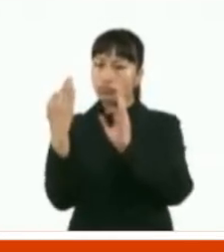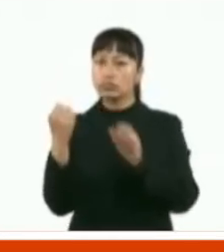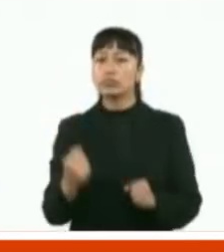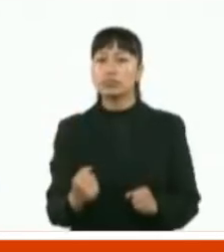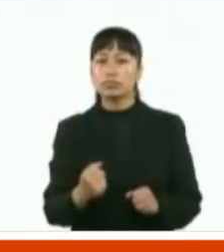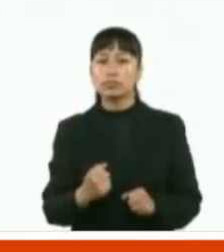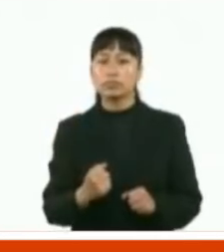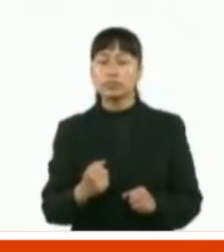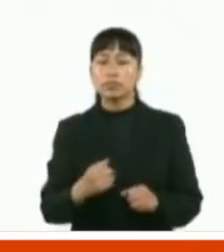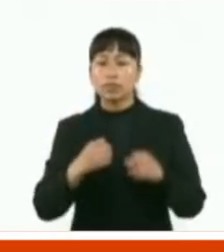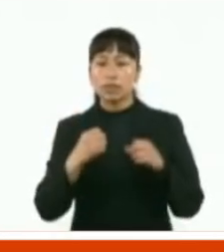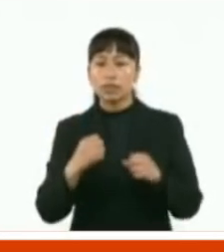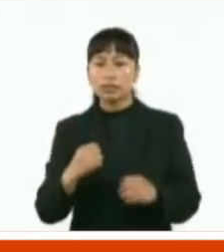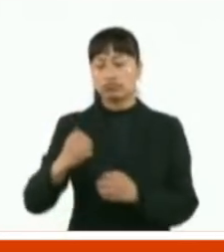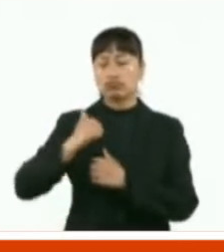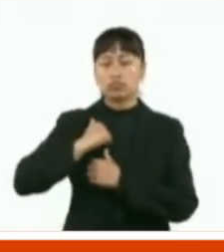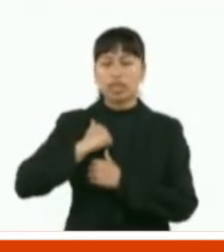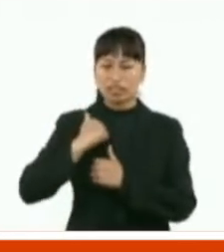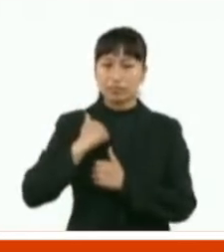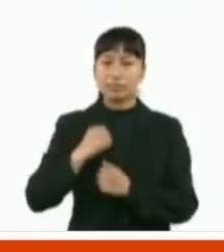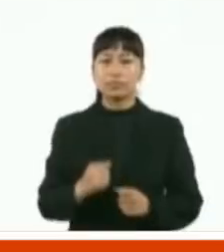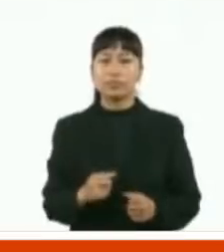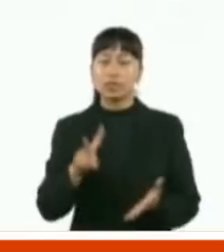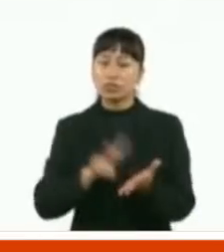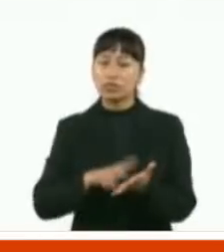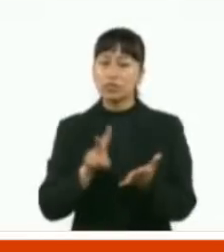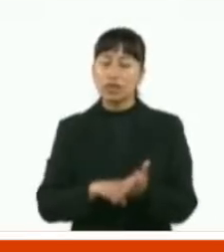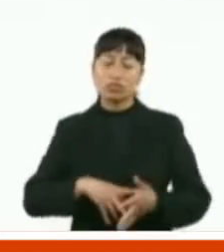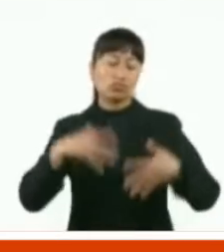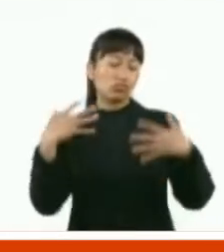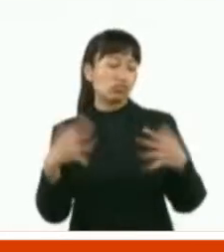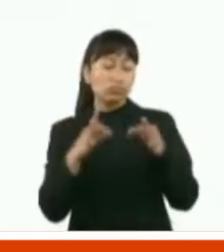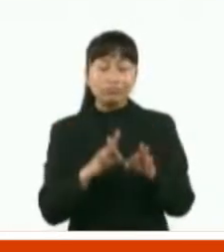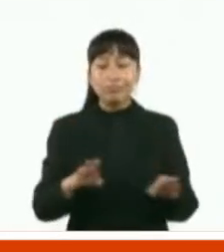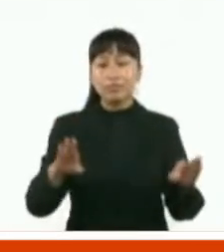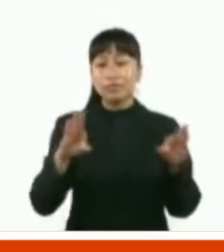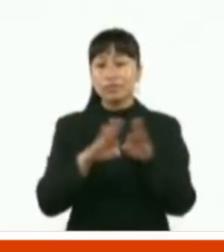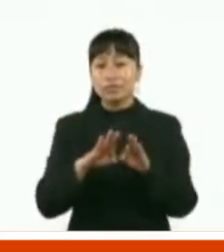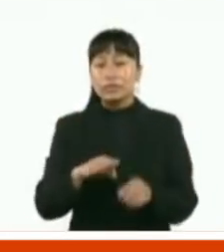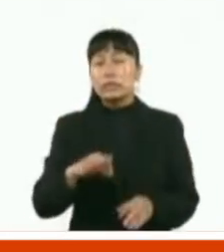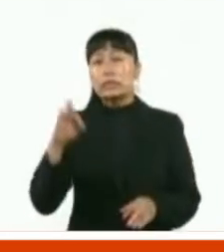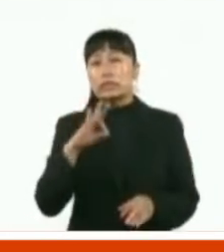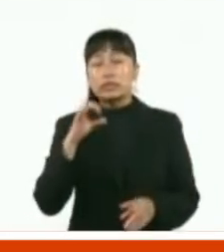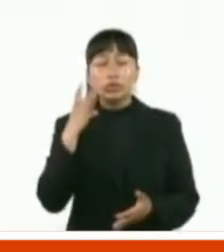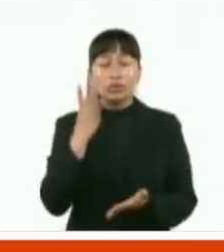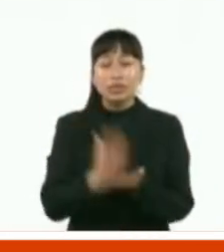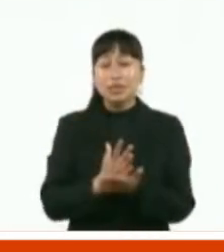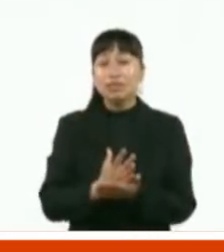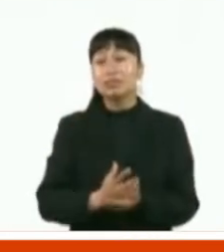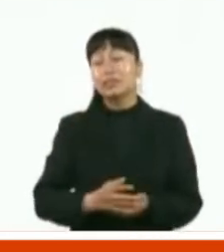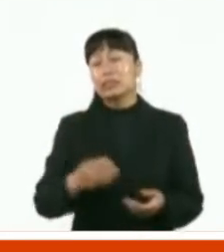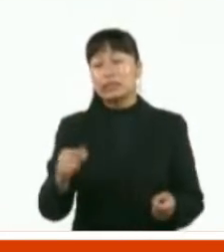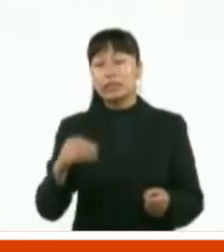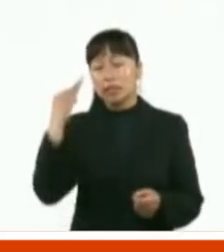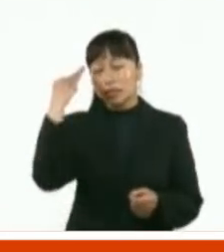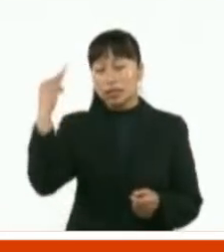fuerzas federales del ejército, con un valor que quizá solamente en situaciones de altísimo riesgo nosotras